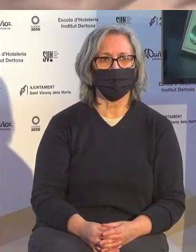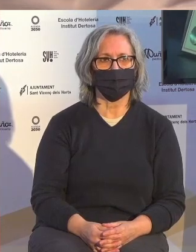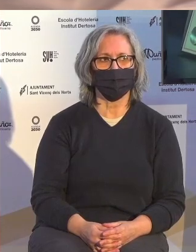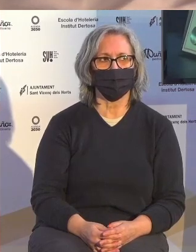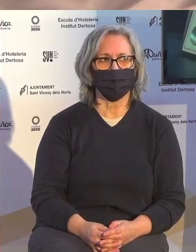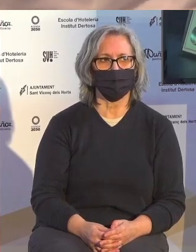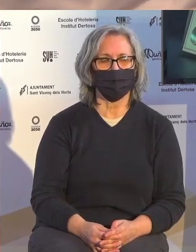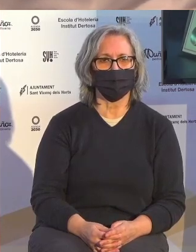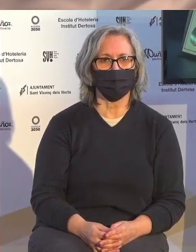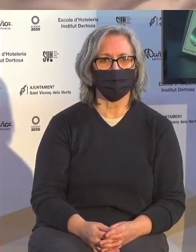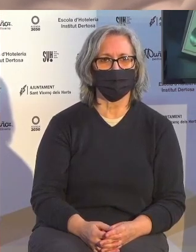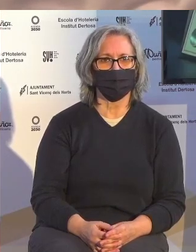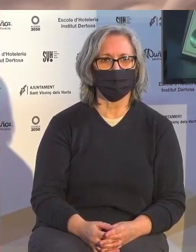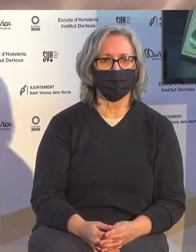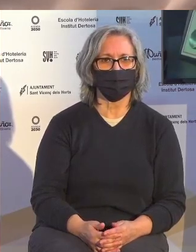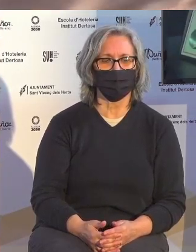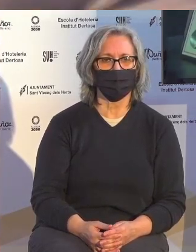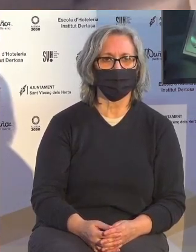y aquí está